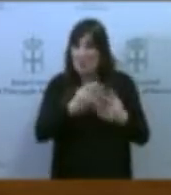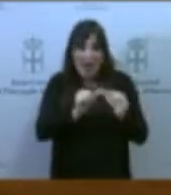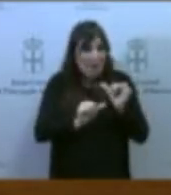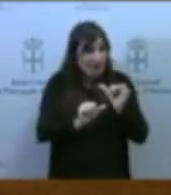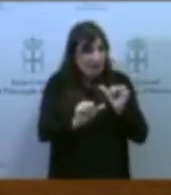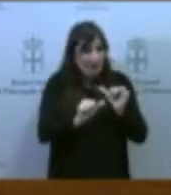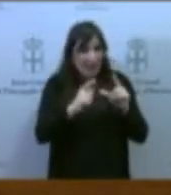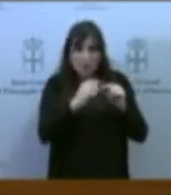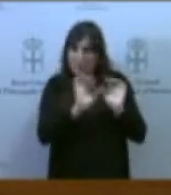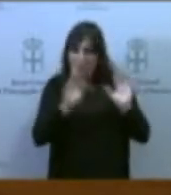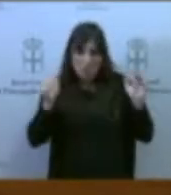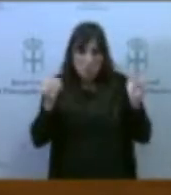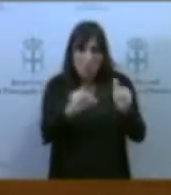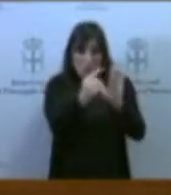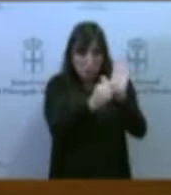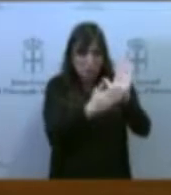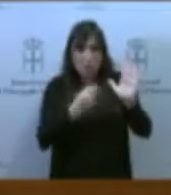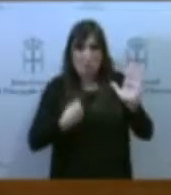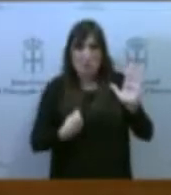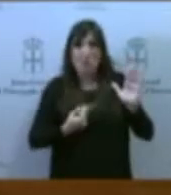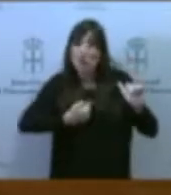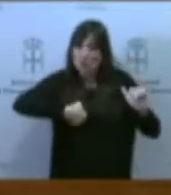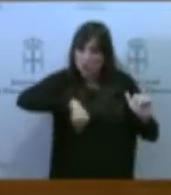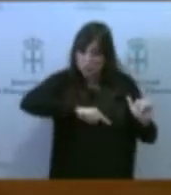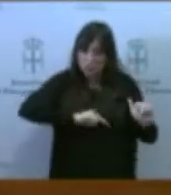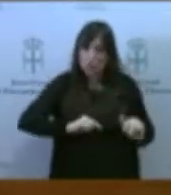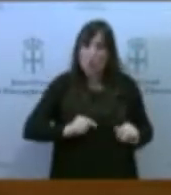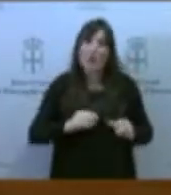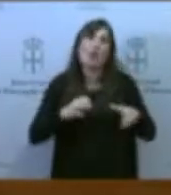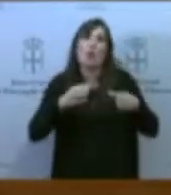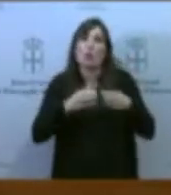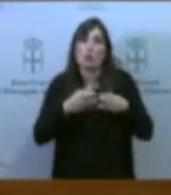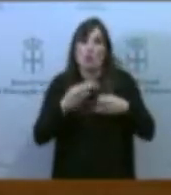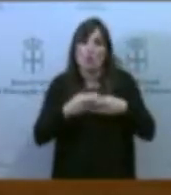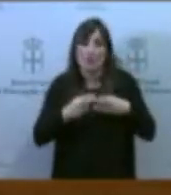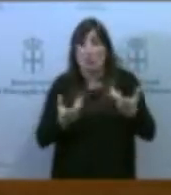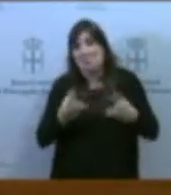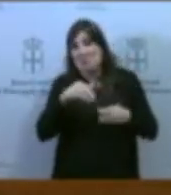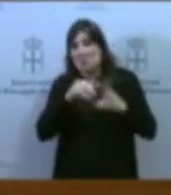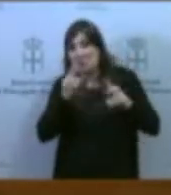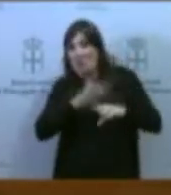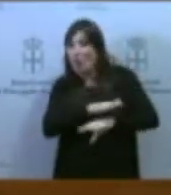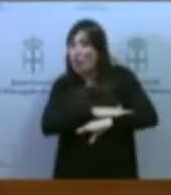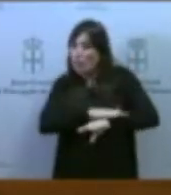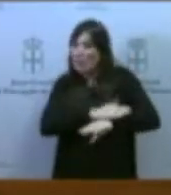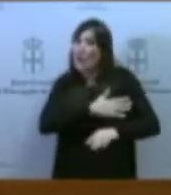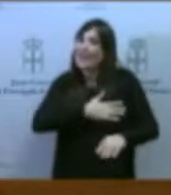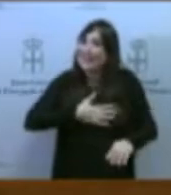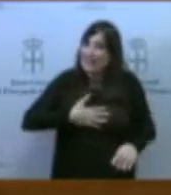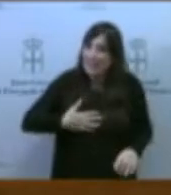política, que somos una fuerza de gobierno, pretendemos sea una nueva etapa para Asturias,